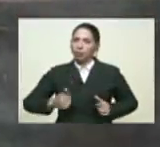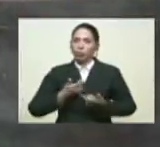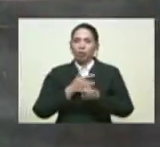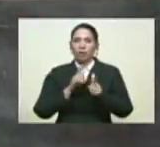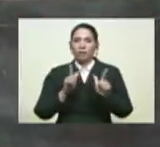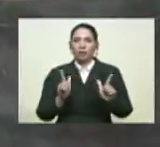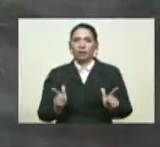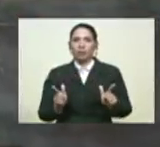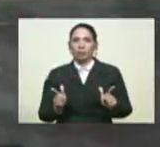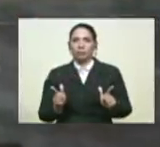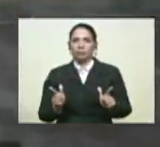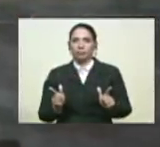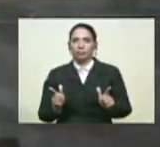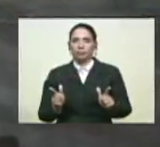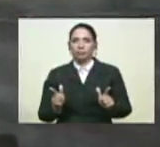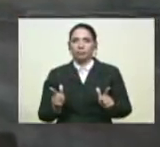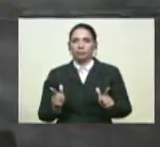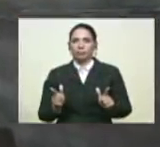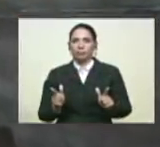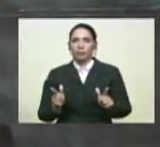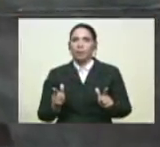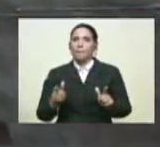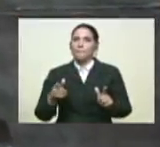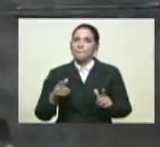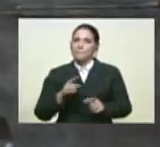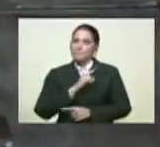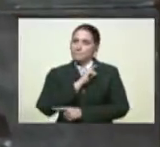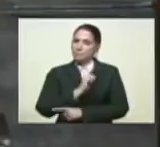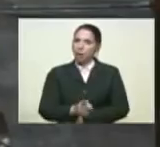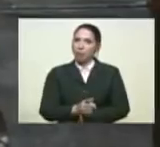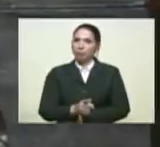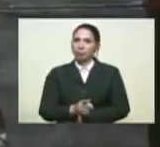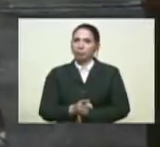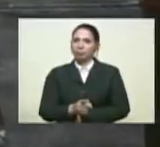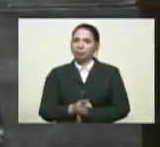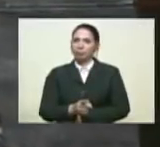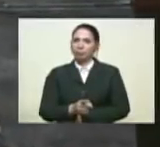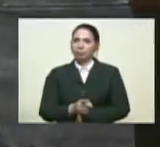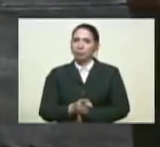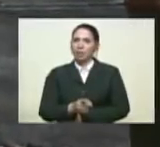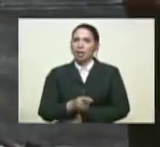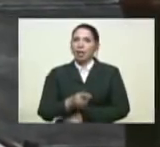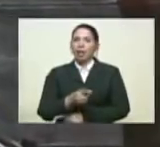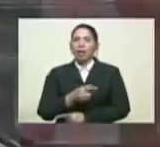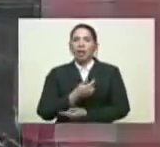libertador conducido por el general en jefe Simón Bolívar.